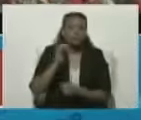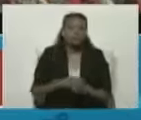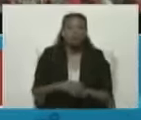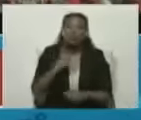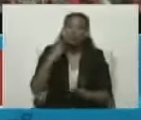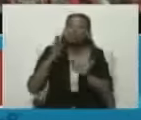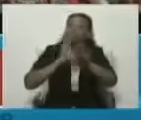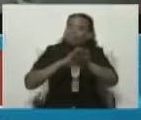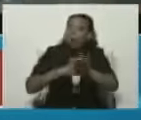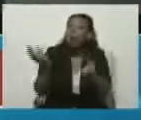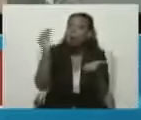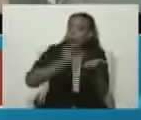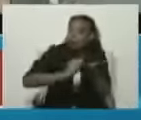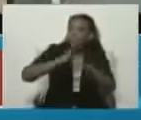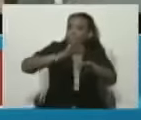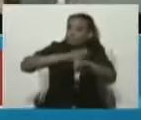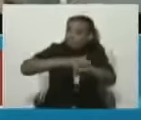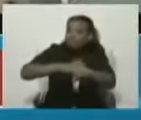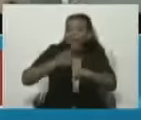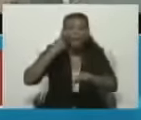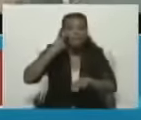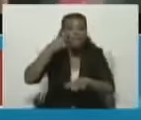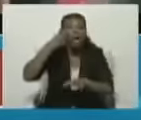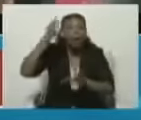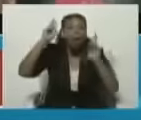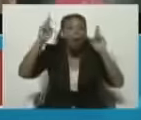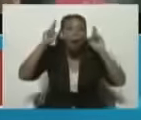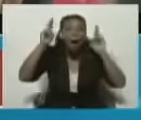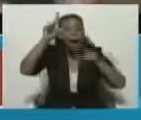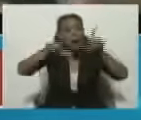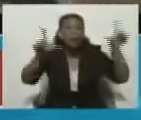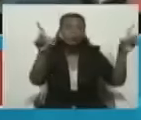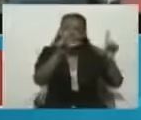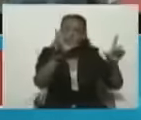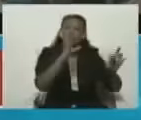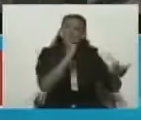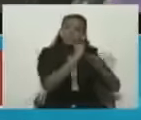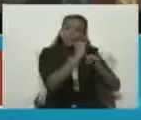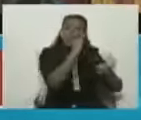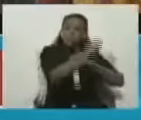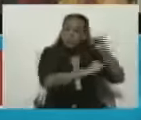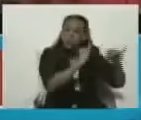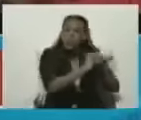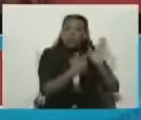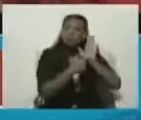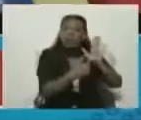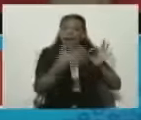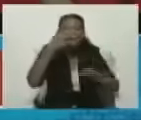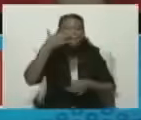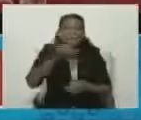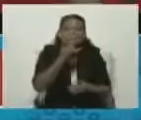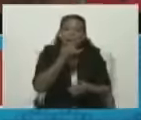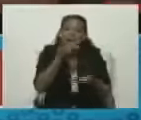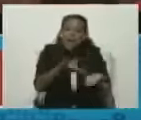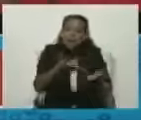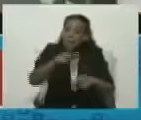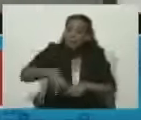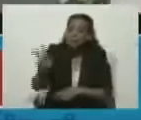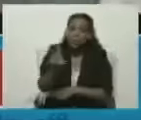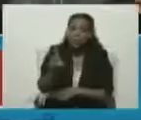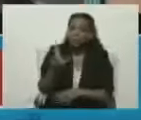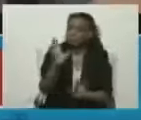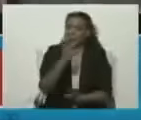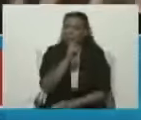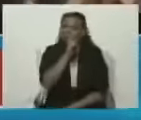insisto, para que vean, ojalá algunos medios de comunicación internacionales reseñaran lo que está pasando. Hasta ahora no lo han